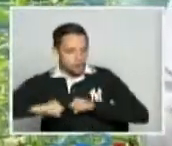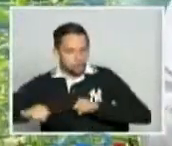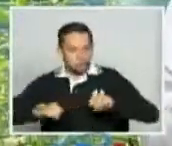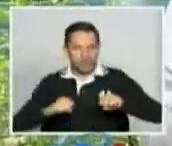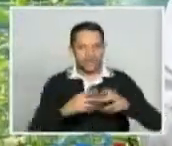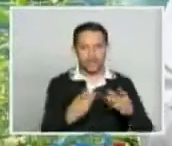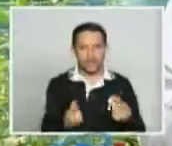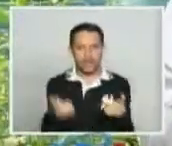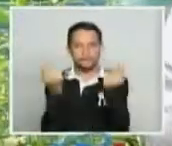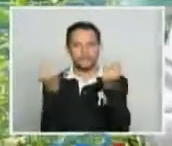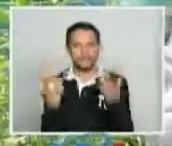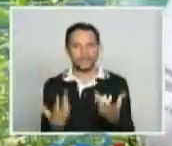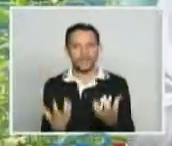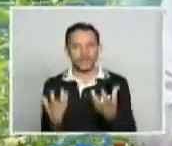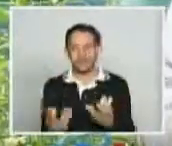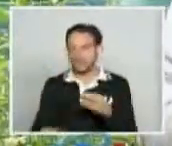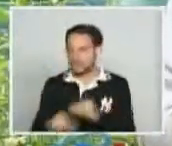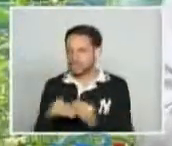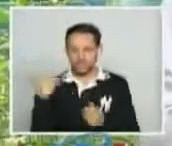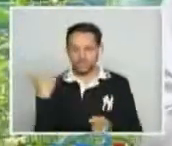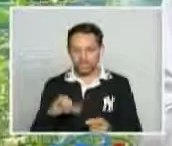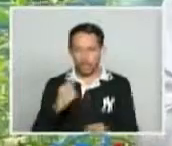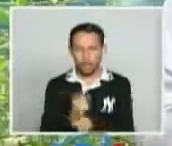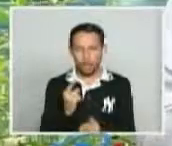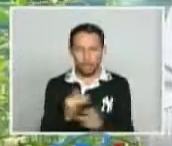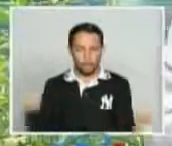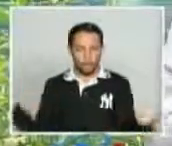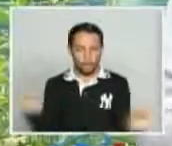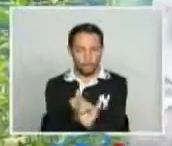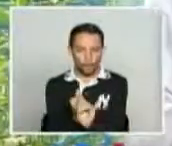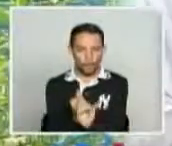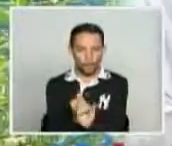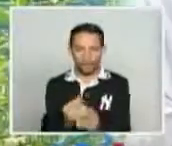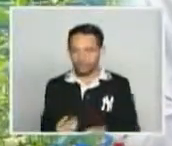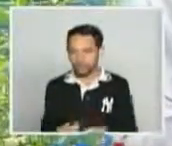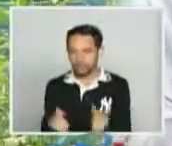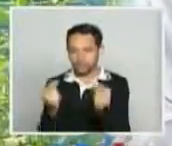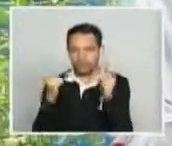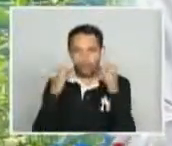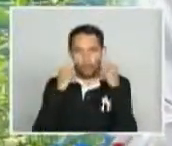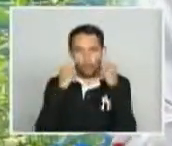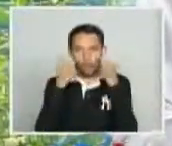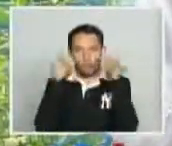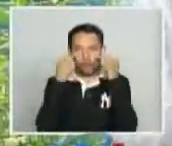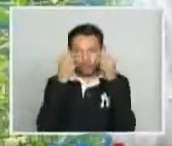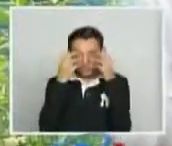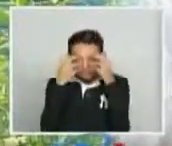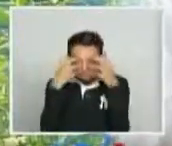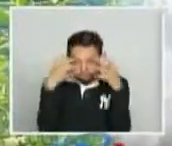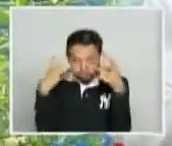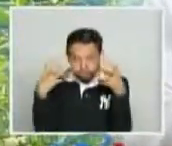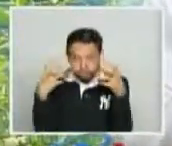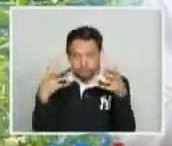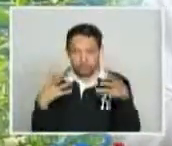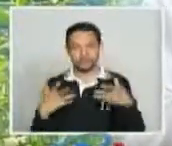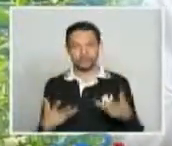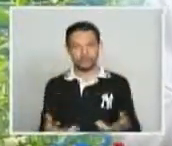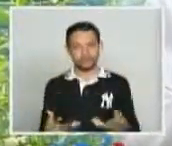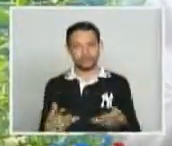estado de ansiedad. Es el paciente que se está enflaqueciendo. Es el paciente que los ojos tienden a salírseles. Eso se